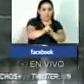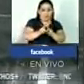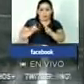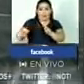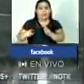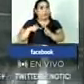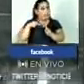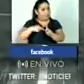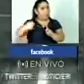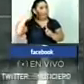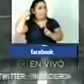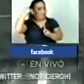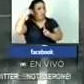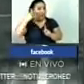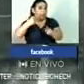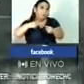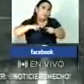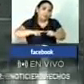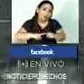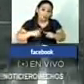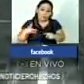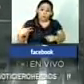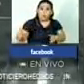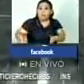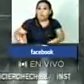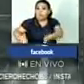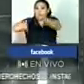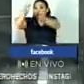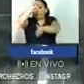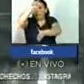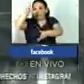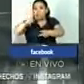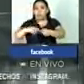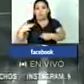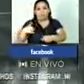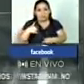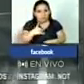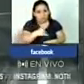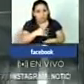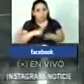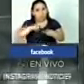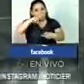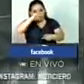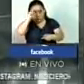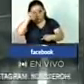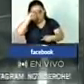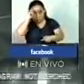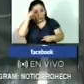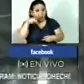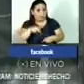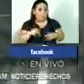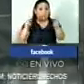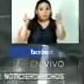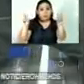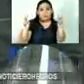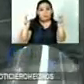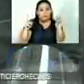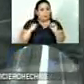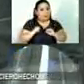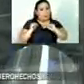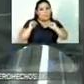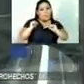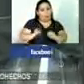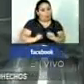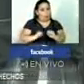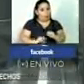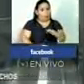importante, pero habemos instituciones como el Ministerio de Trabajo, en este caso, que no pueden